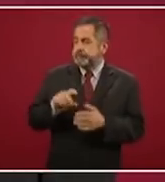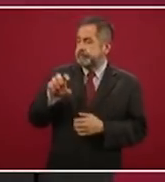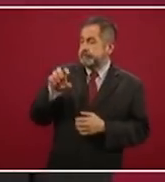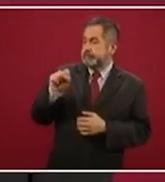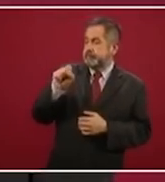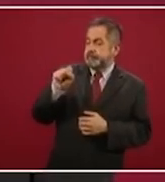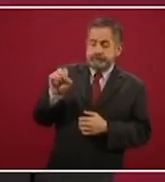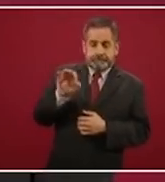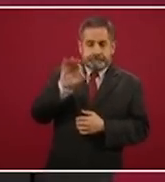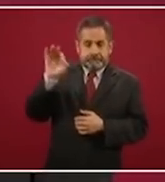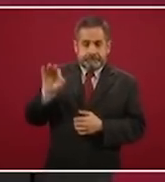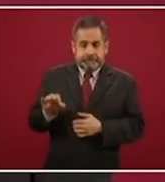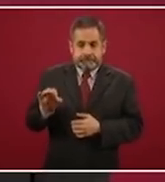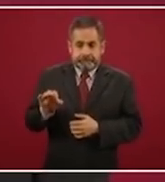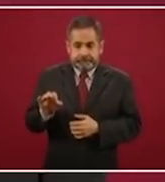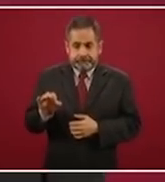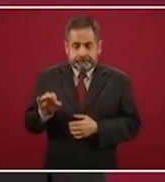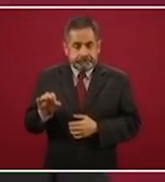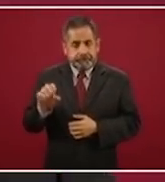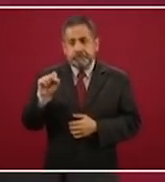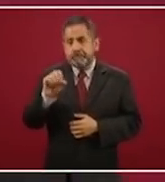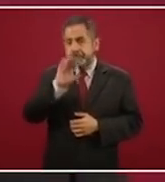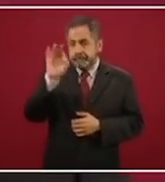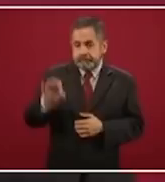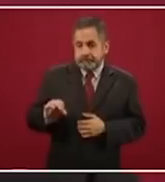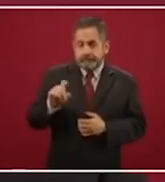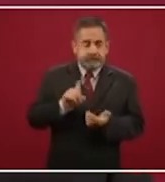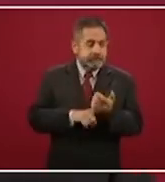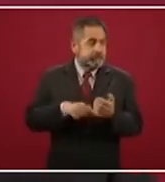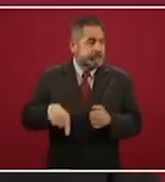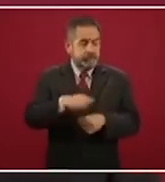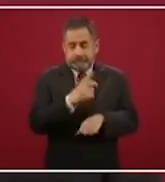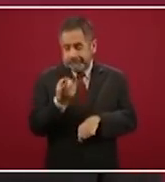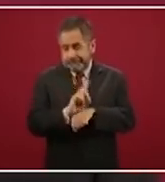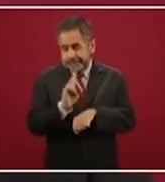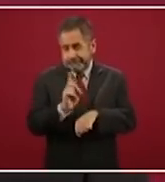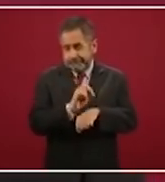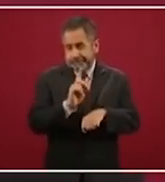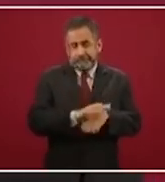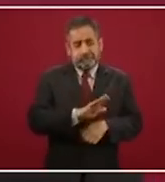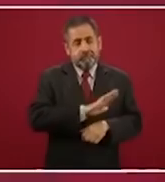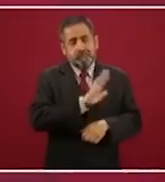60% de los que pierden la vida diariamente,